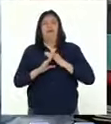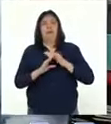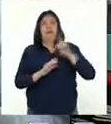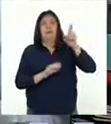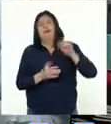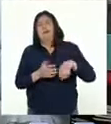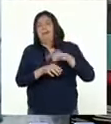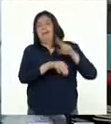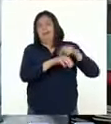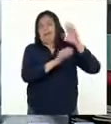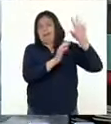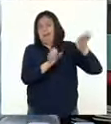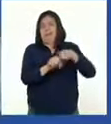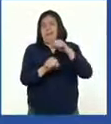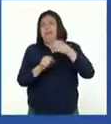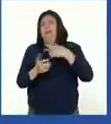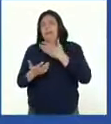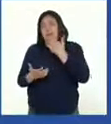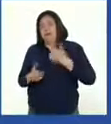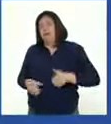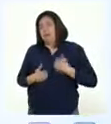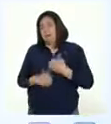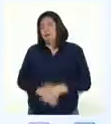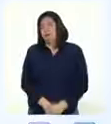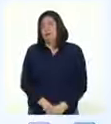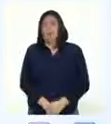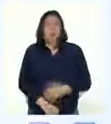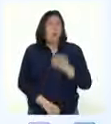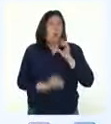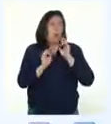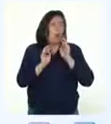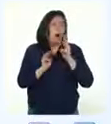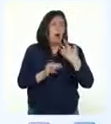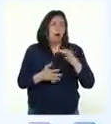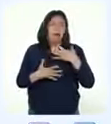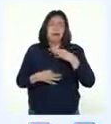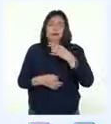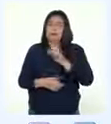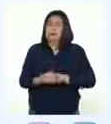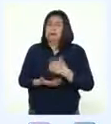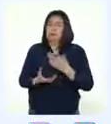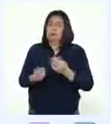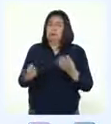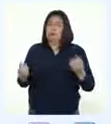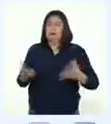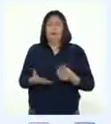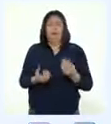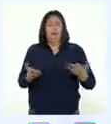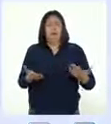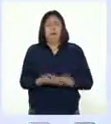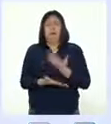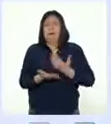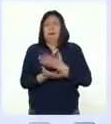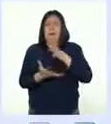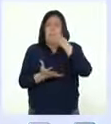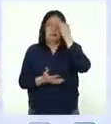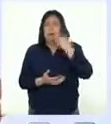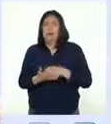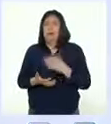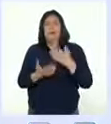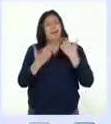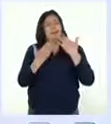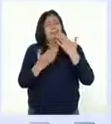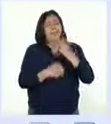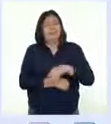un desastre y mejor vamos a poder vivir. ¡Wow! ¡Qué interesante! ¿Cuántas cosas nuevas hemos aprendido?